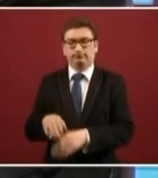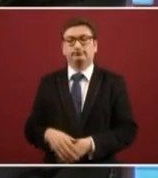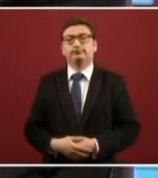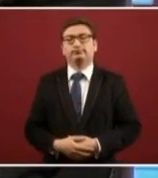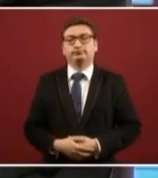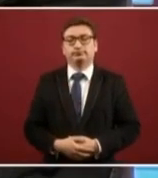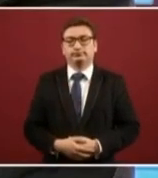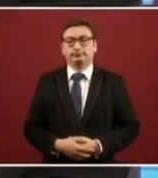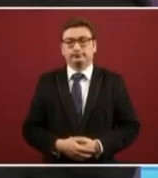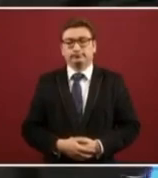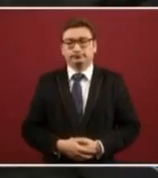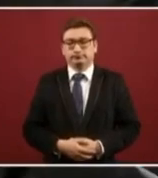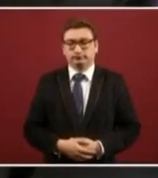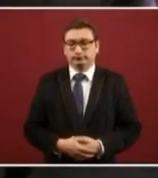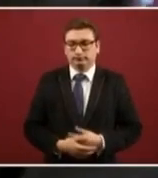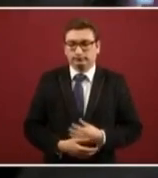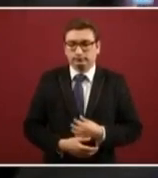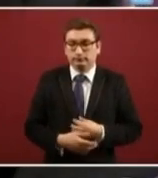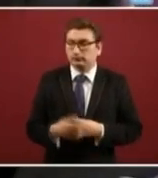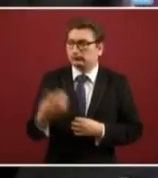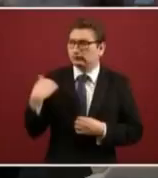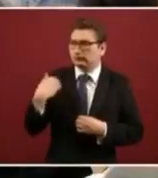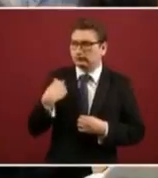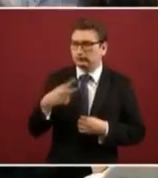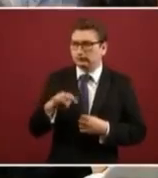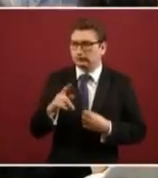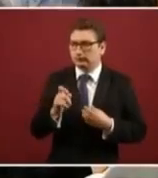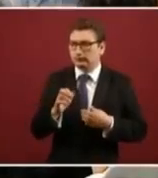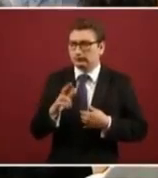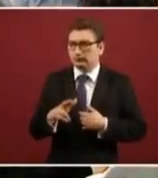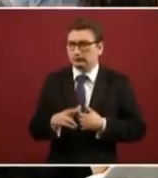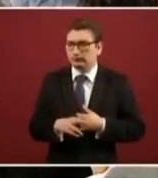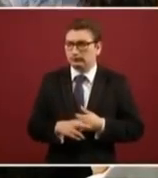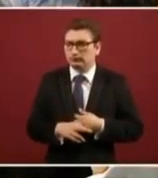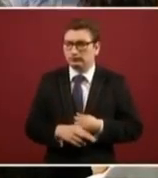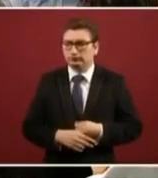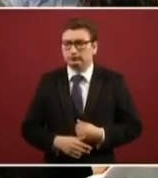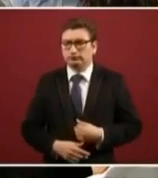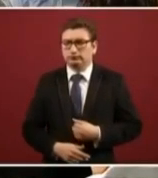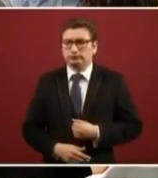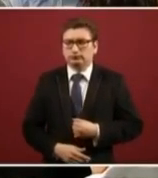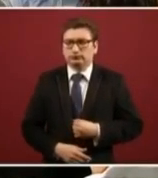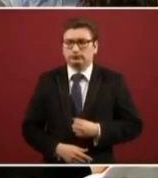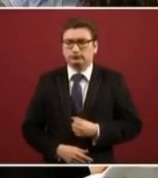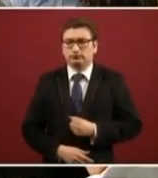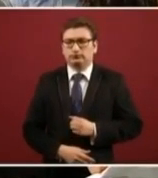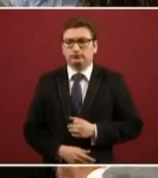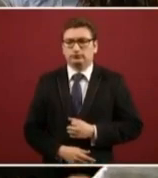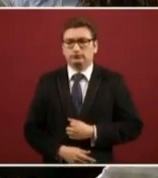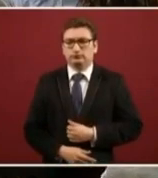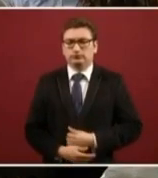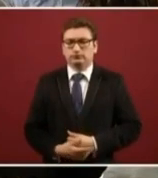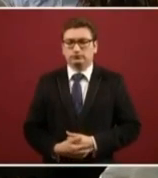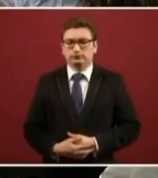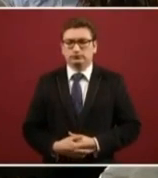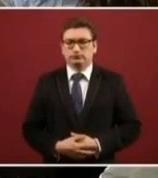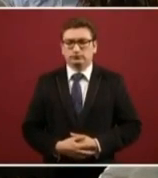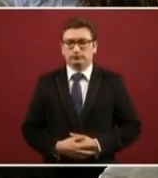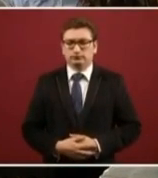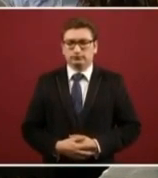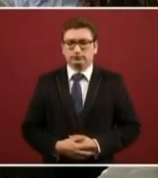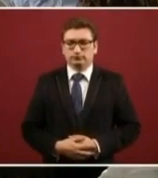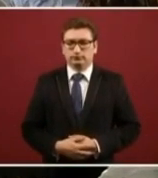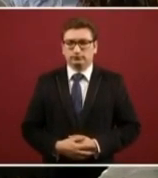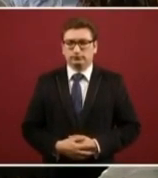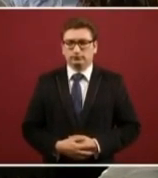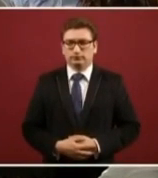han recibido. ¿Qué decías, Víctor? Lunes estaría disponible el padrón con nombre y apellido, localidad por localidad,